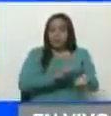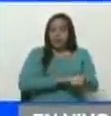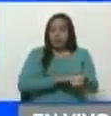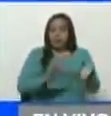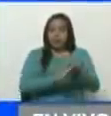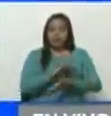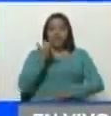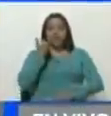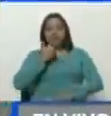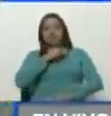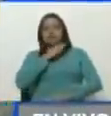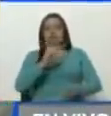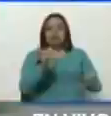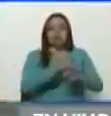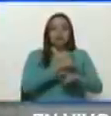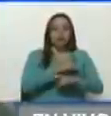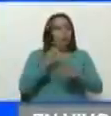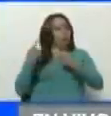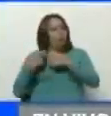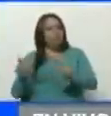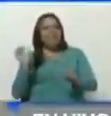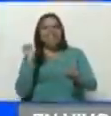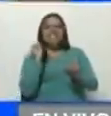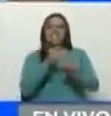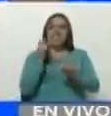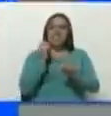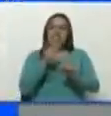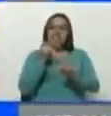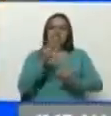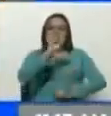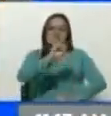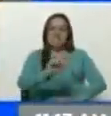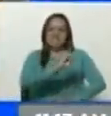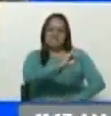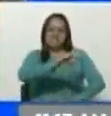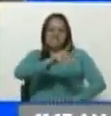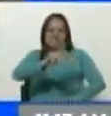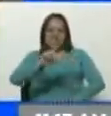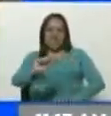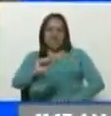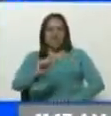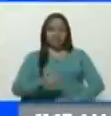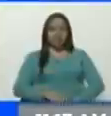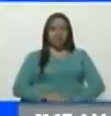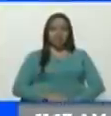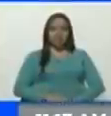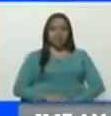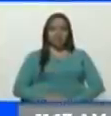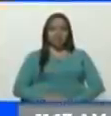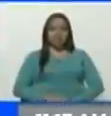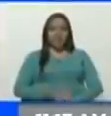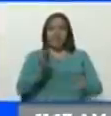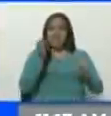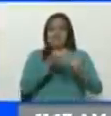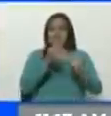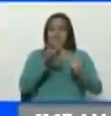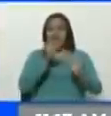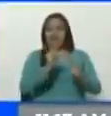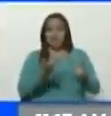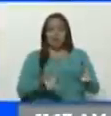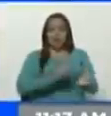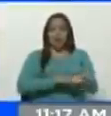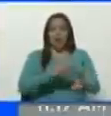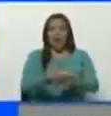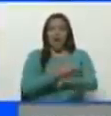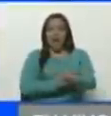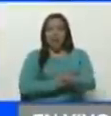pagan. El SIDA, palabra que se ha vuelto terrorífica antes del COVID. ¿Qué